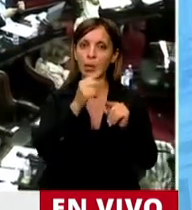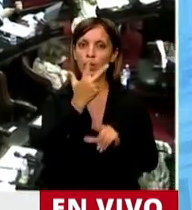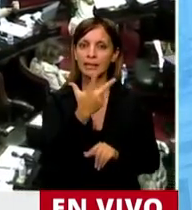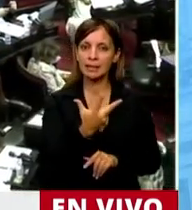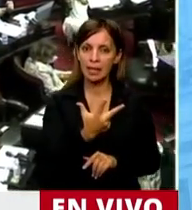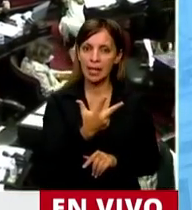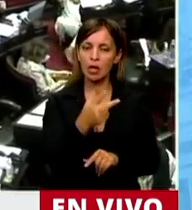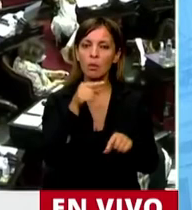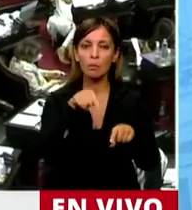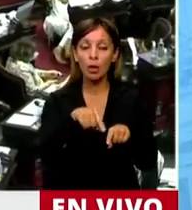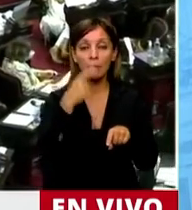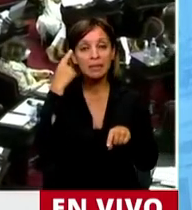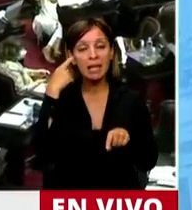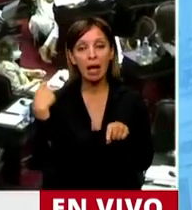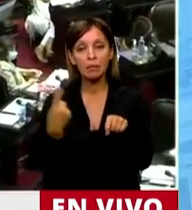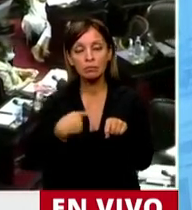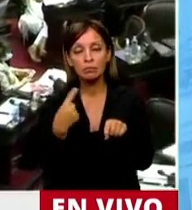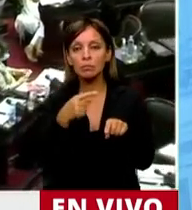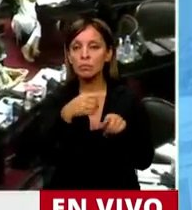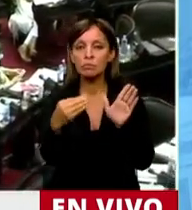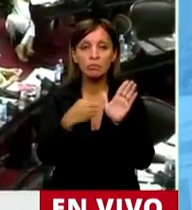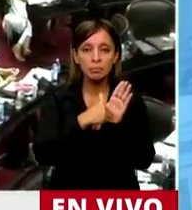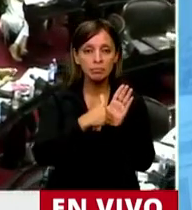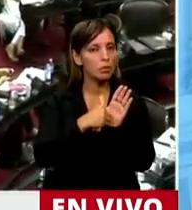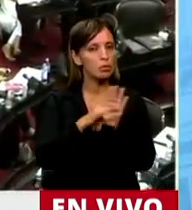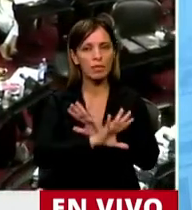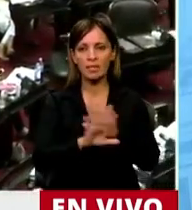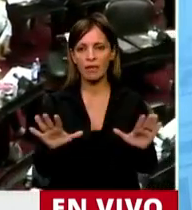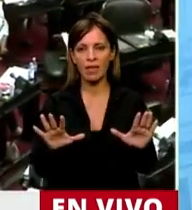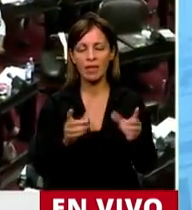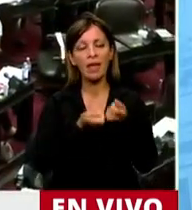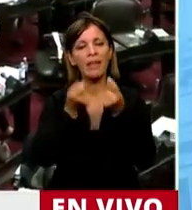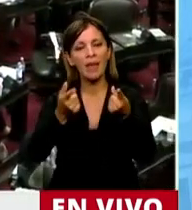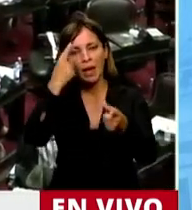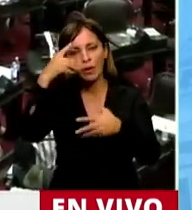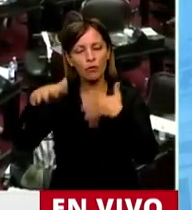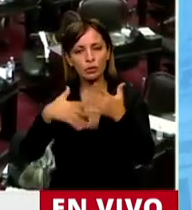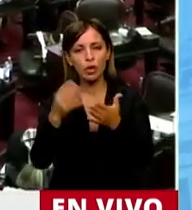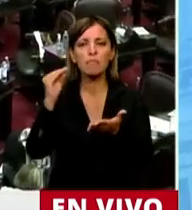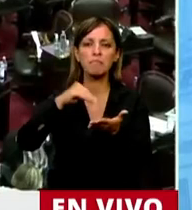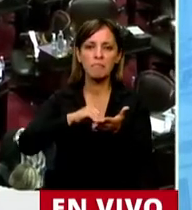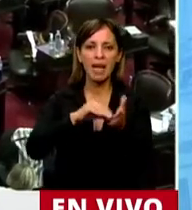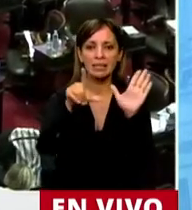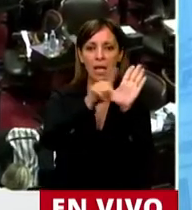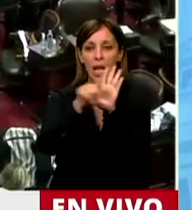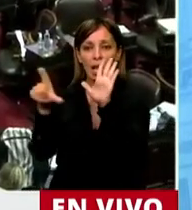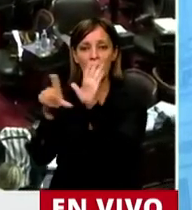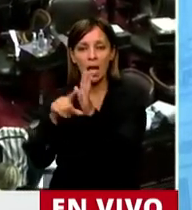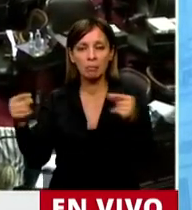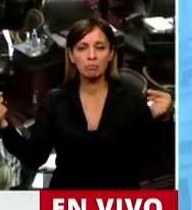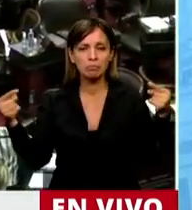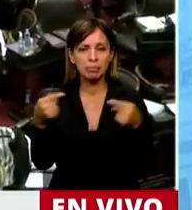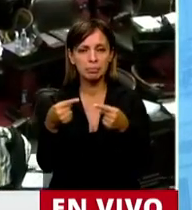considerarlo innecesario, por considerarlo confuso y que se contrapone con las